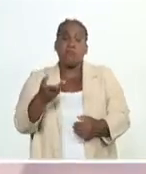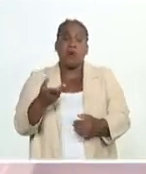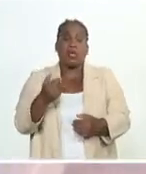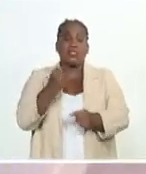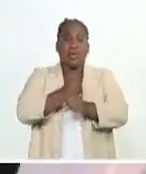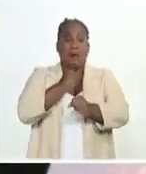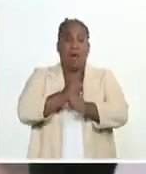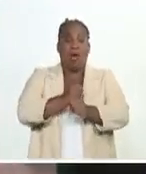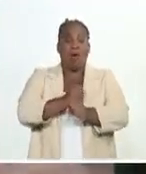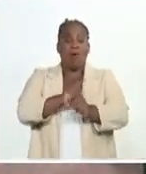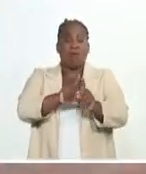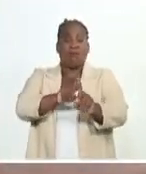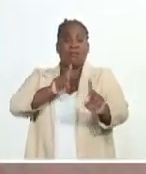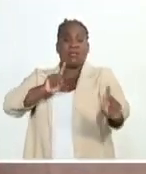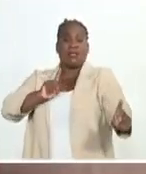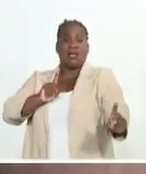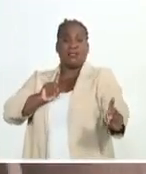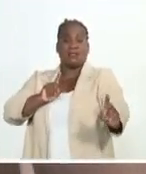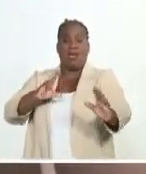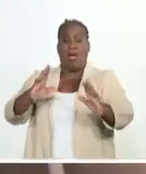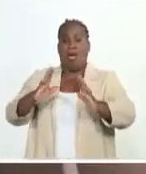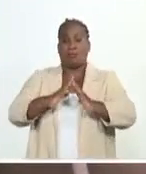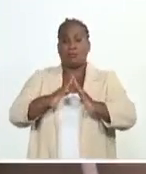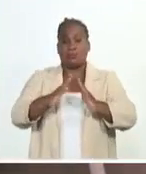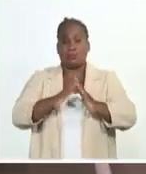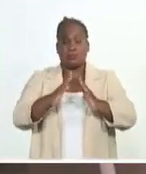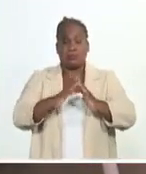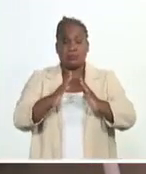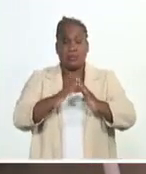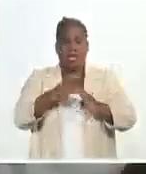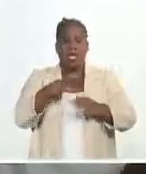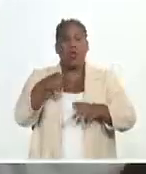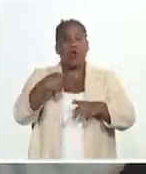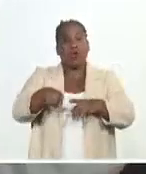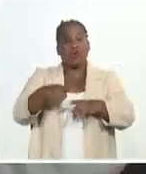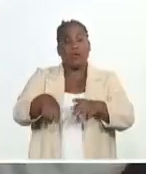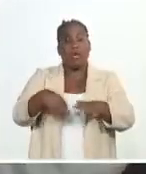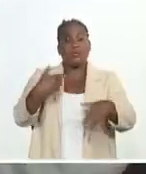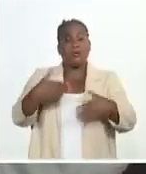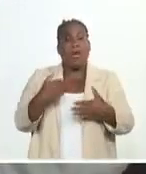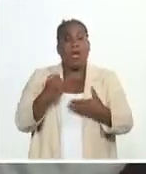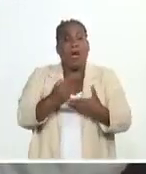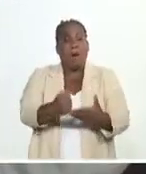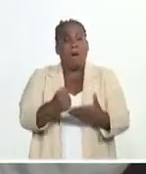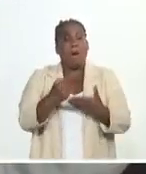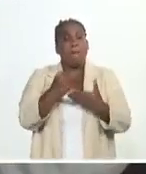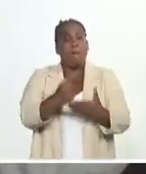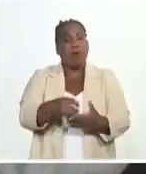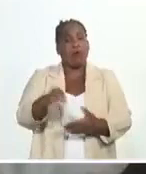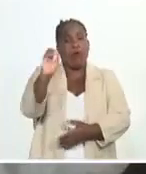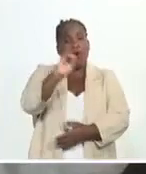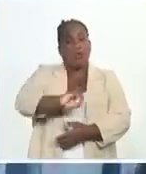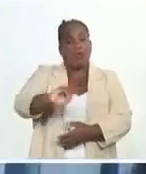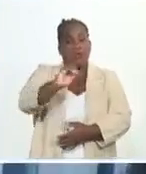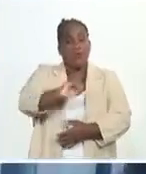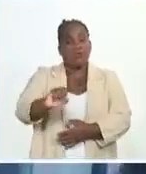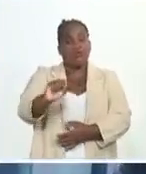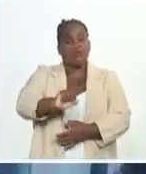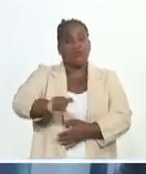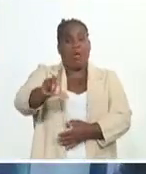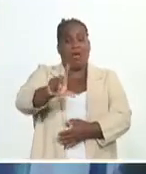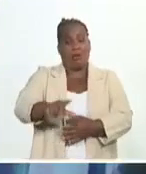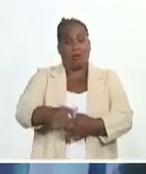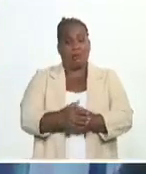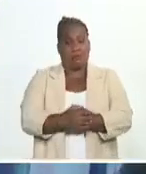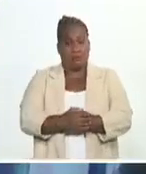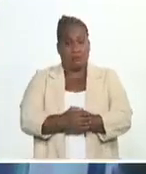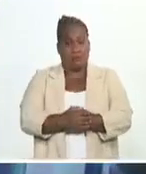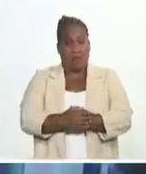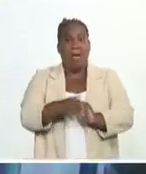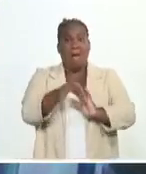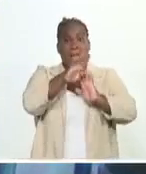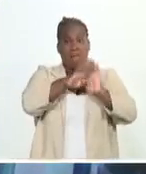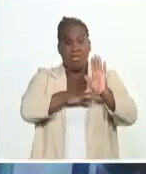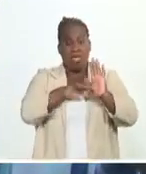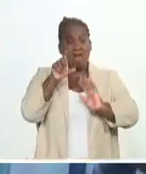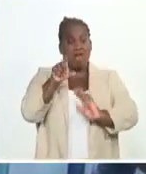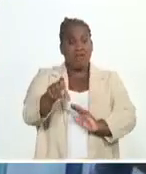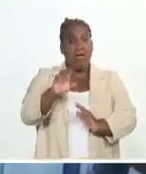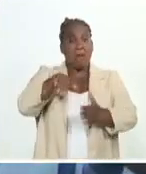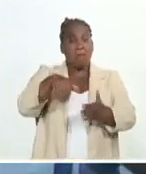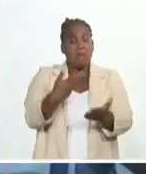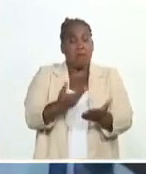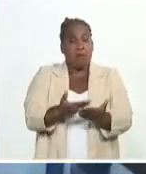distancia y otras que apoyen el cumplimiento de los protocolos sanitarios y ordenamiento social. Una medida final que proponemos aquí, que